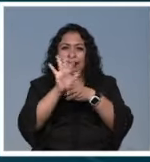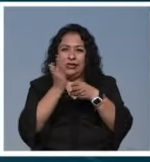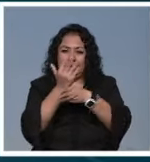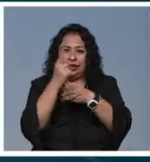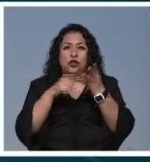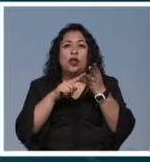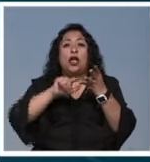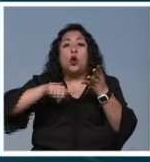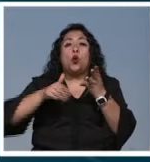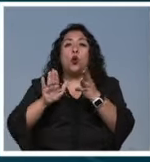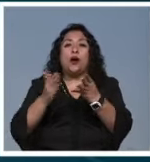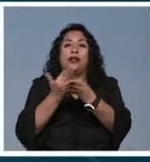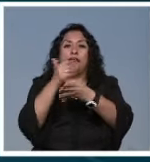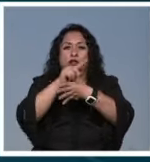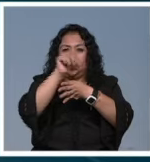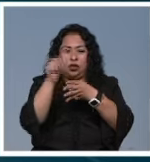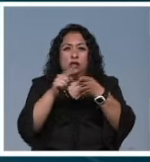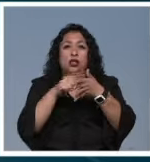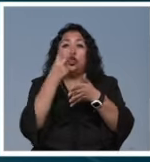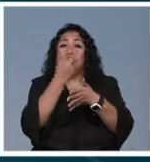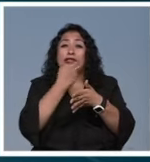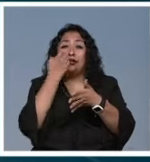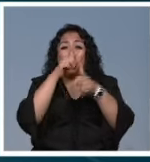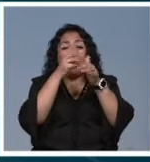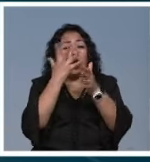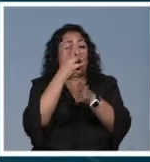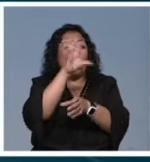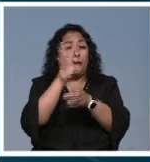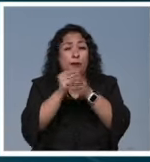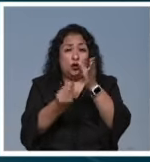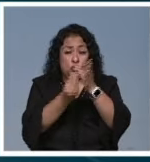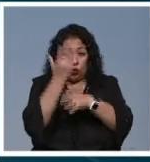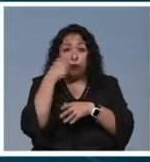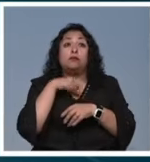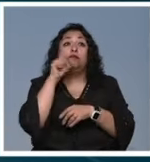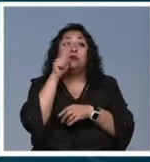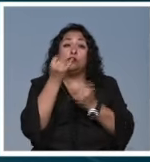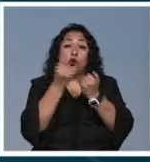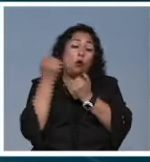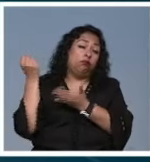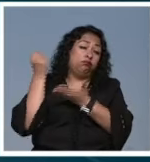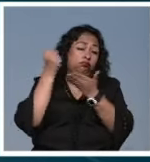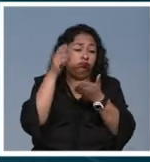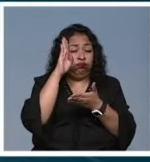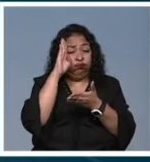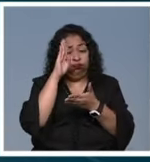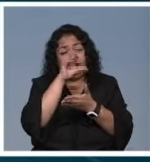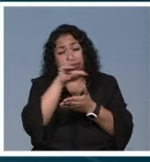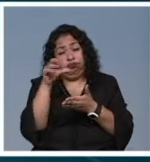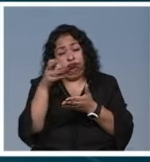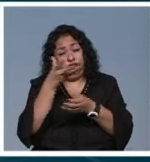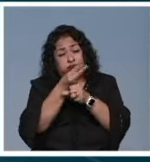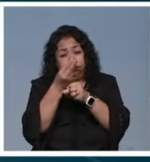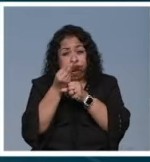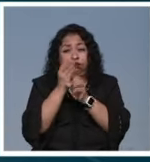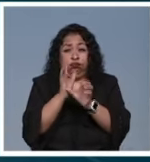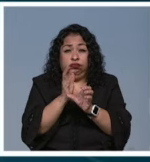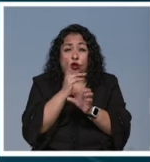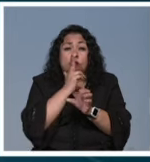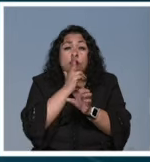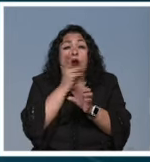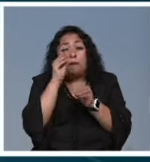una bodega nacional de arte y 2 escuelas de arte totalmente nuevas. Asimismo, se ha invertido una cifra histórica para restaurar,